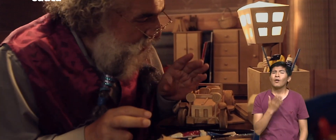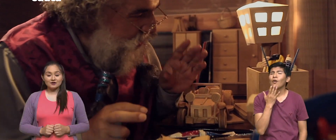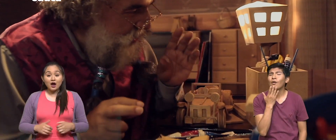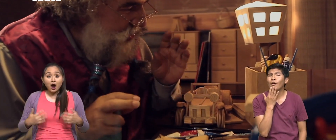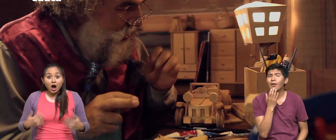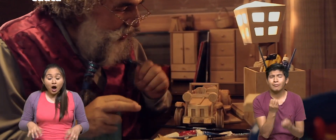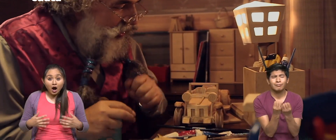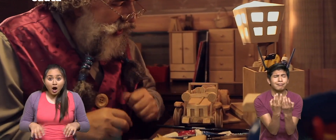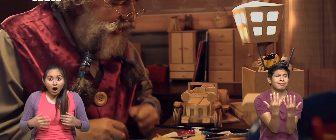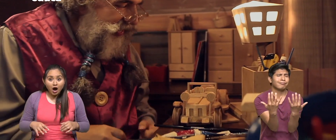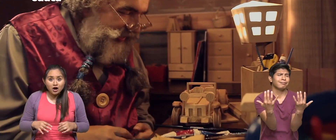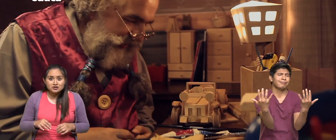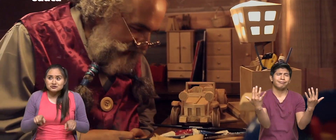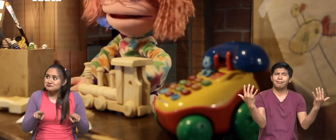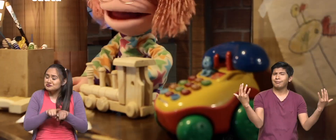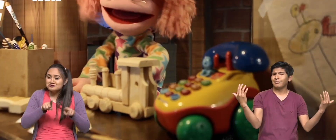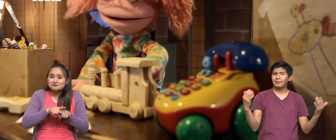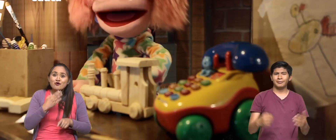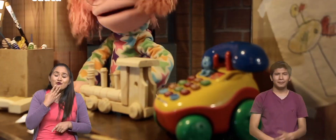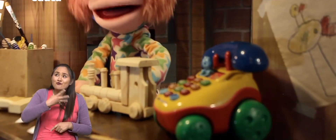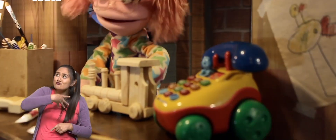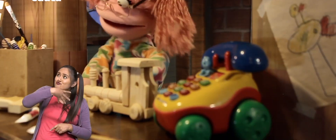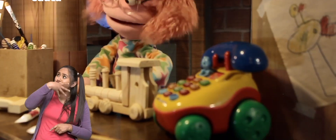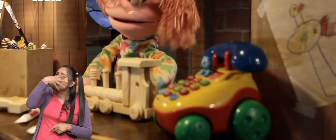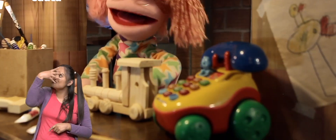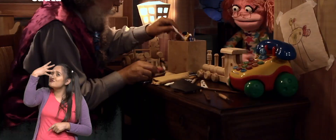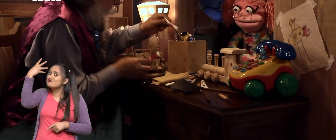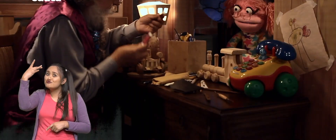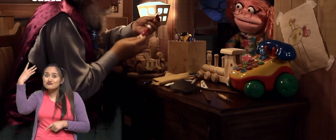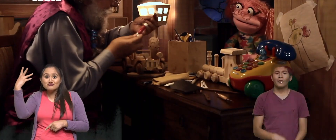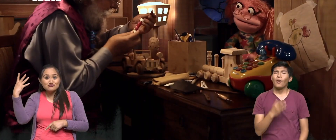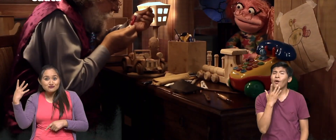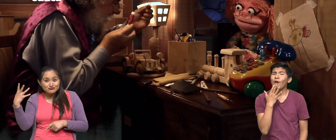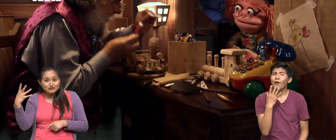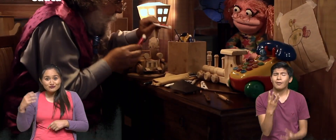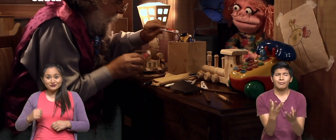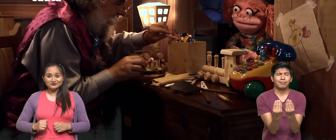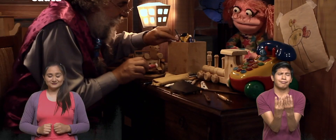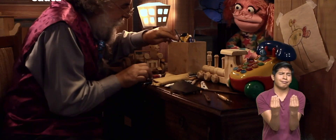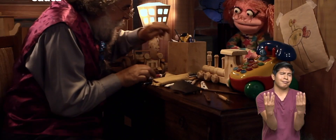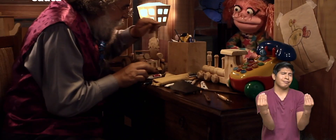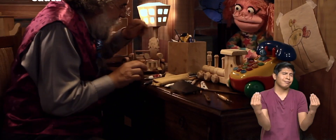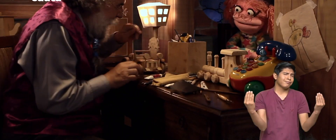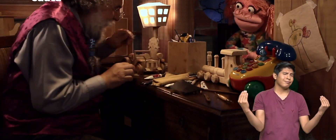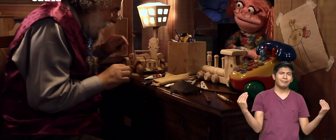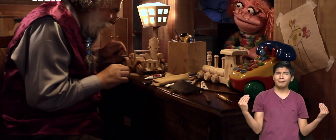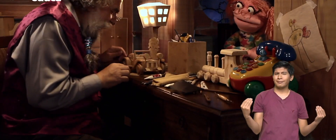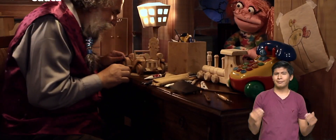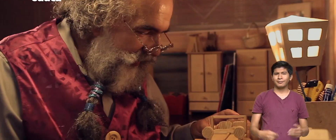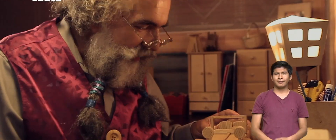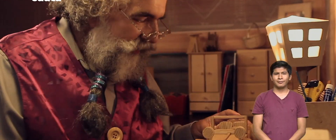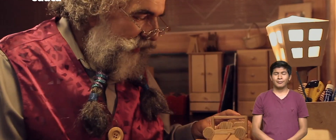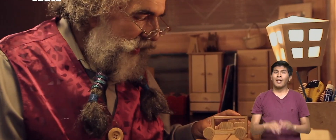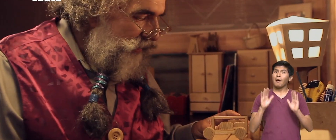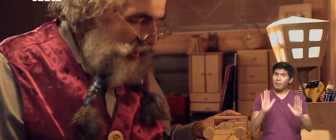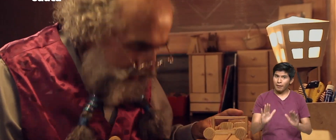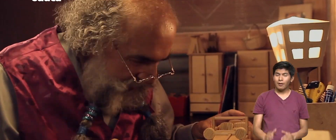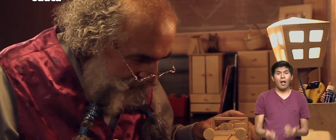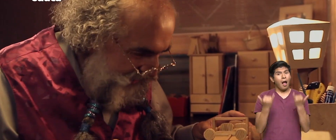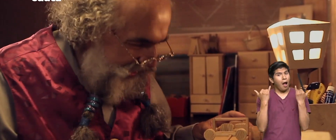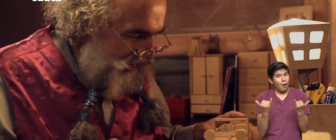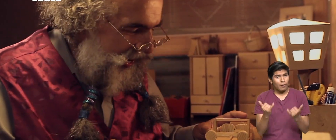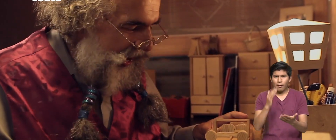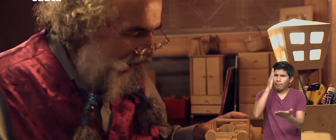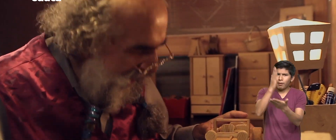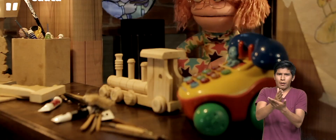De muchos colores. ¿Como un arco iris, papá? Con muchos, muchos, muchos colores. Pero